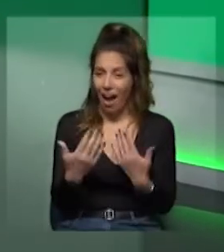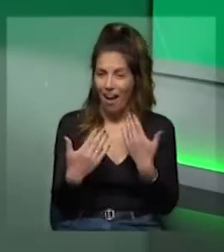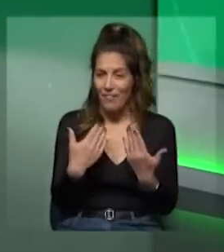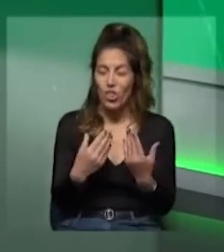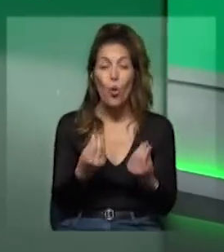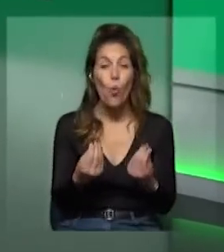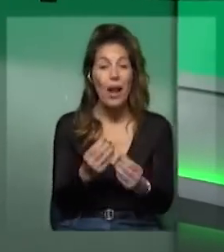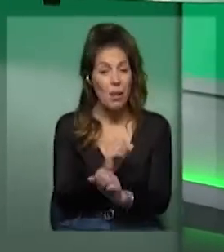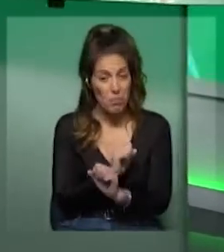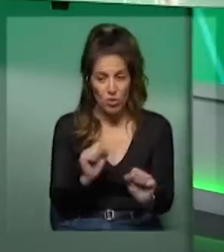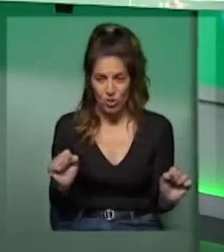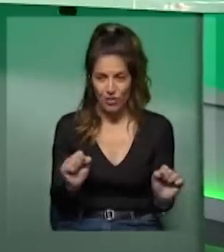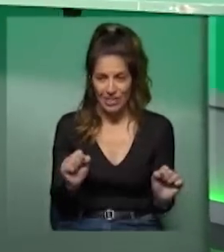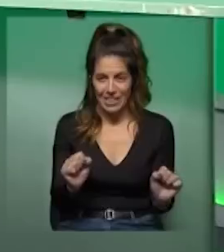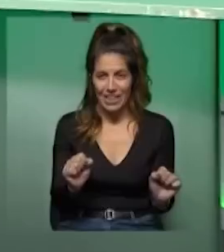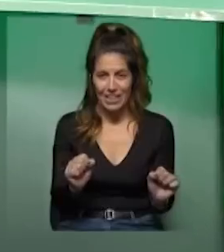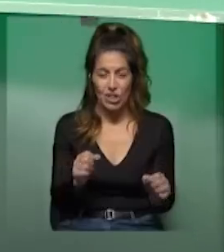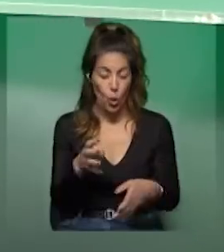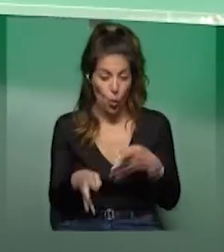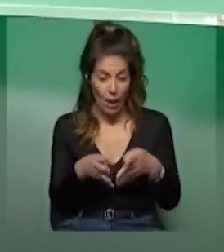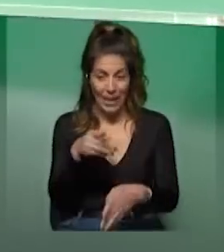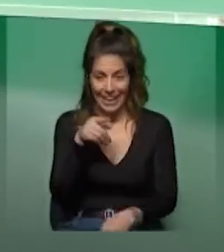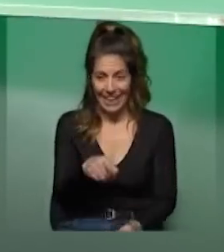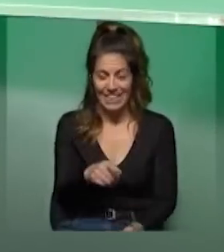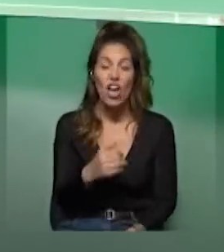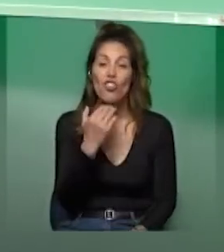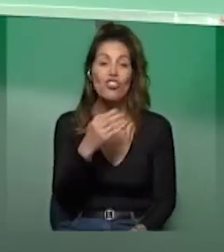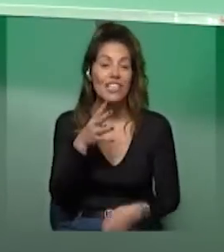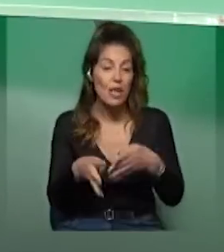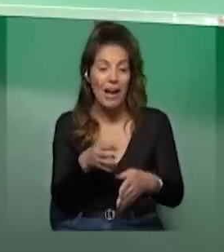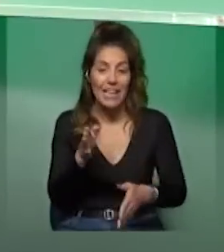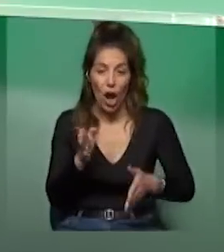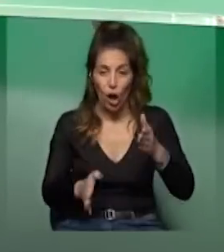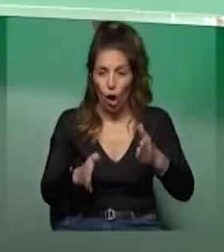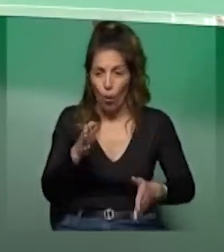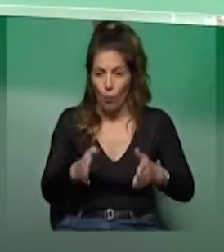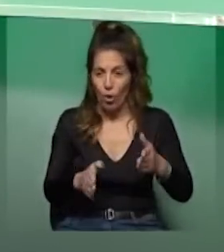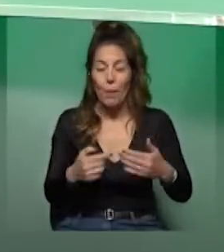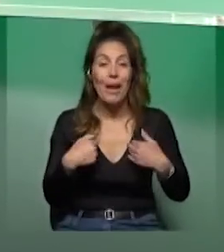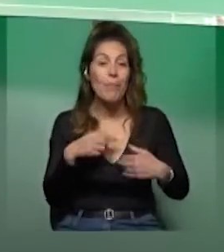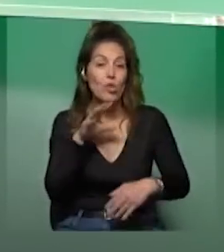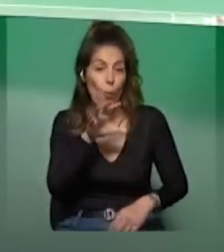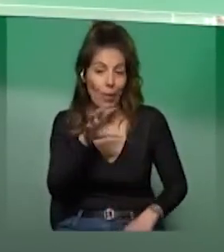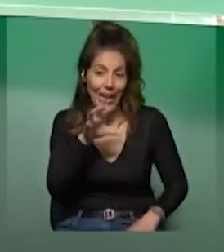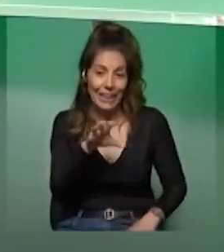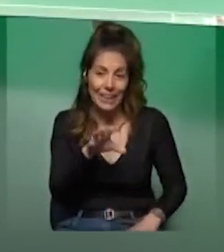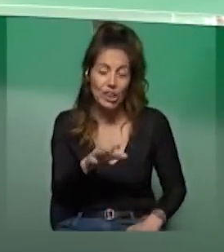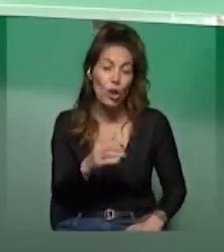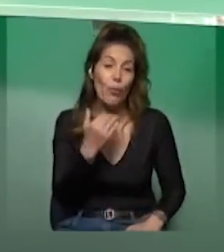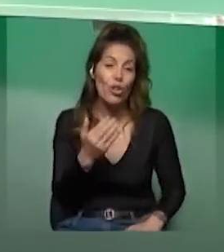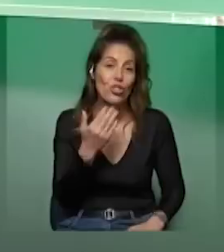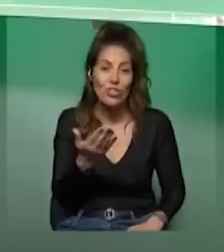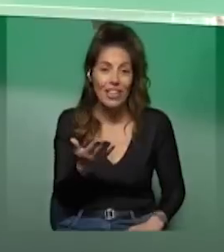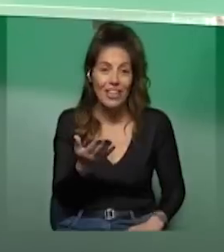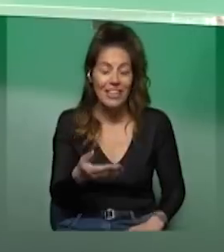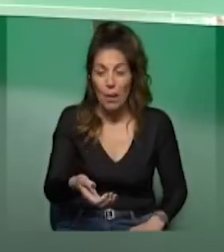serían las posibilidades de una máquina de este estilo no sé si llamarle máquina robot para m un perrito pero yo no sé no sé si dieo llegó a pedirle la mano